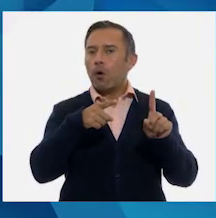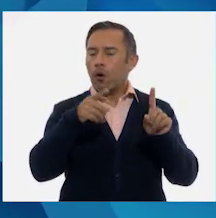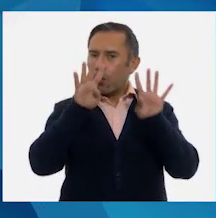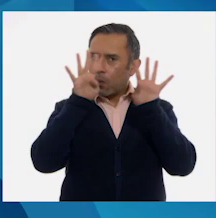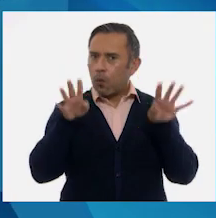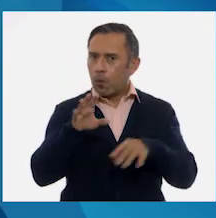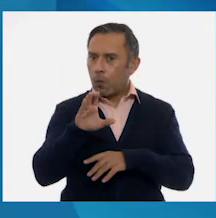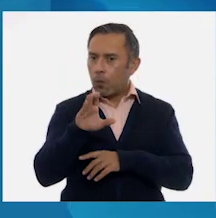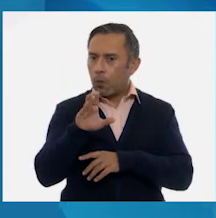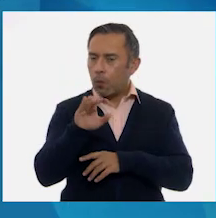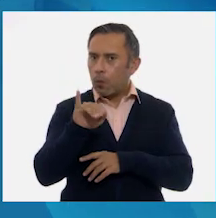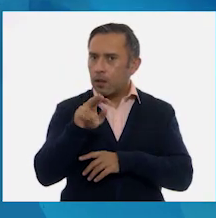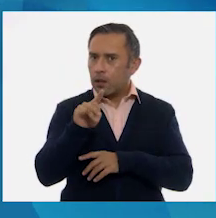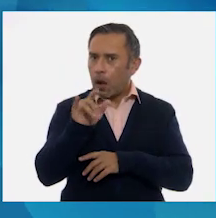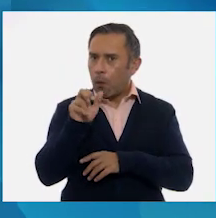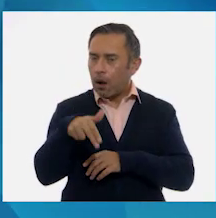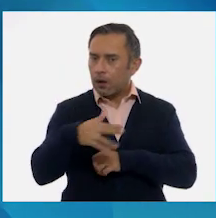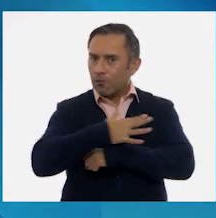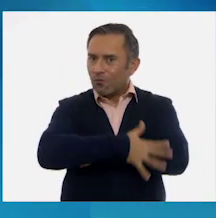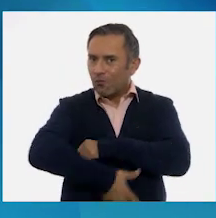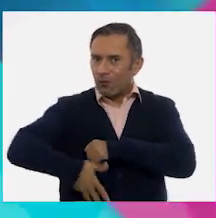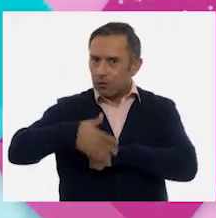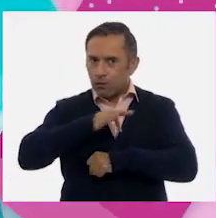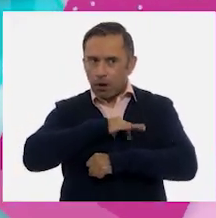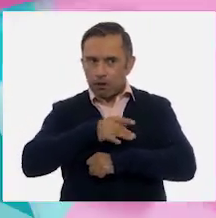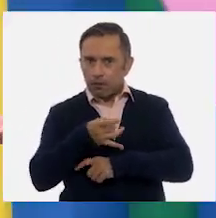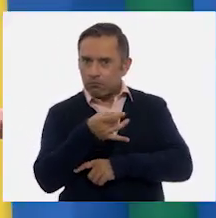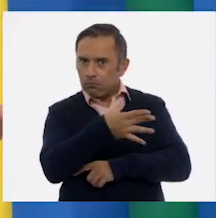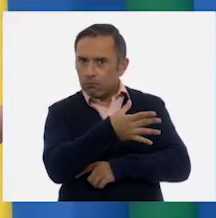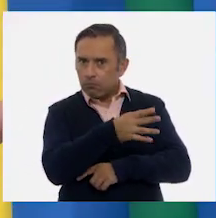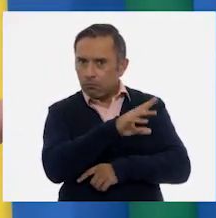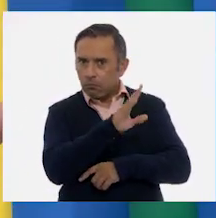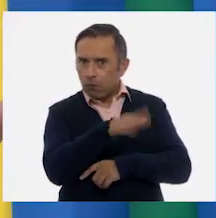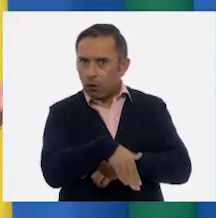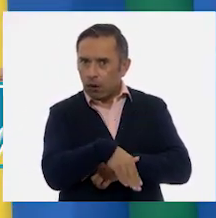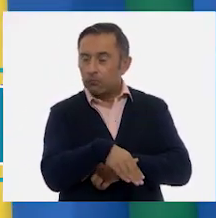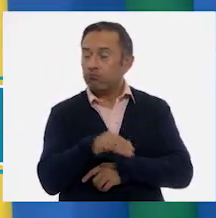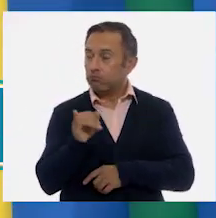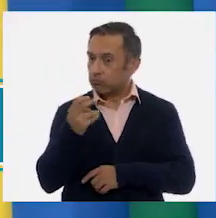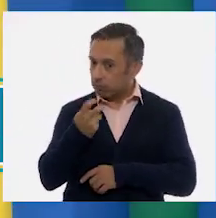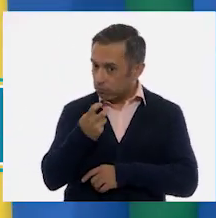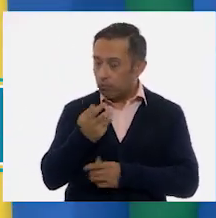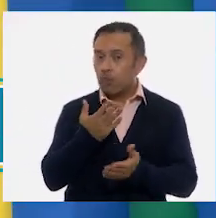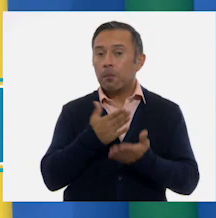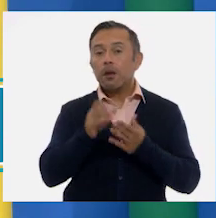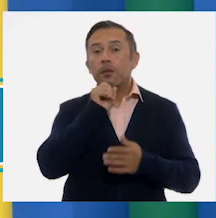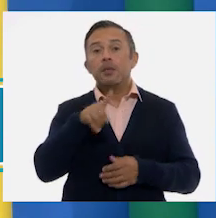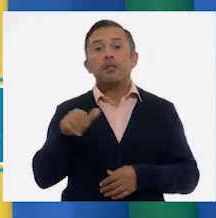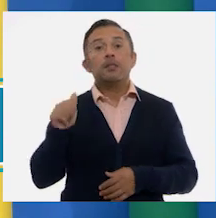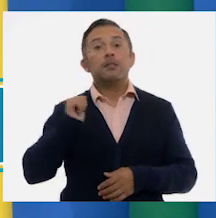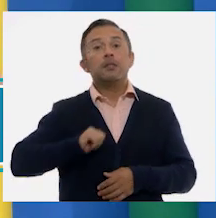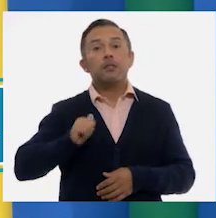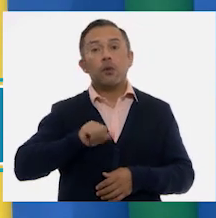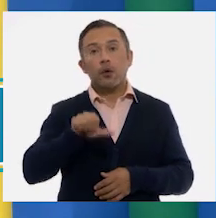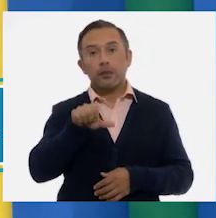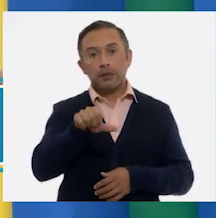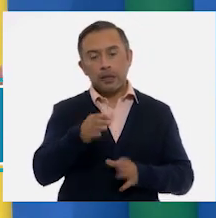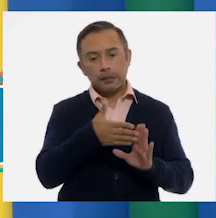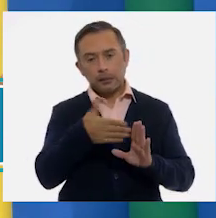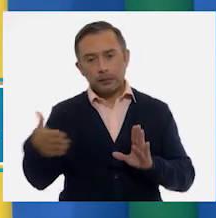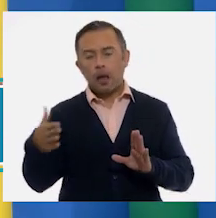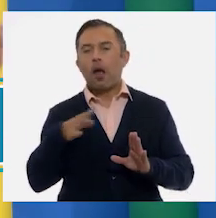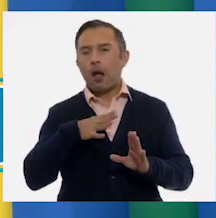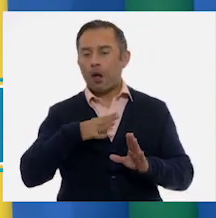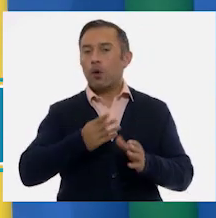¿Está hablando de esa? Y no solo esa, Juan Carlos. Además, resultó que a lo largo del siglo XVI ocurrieron varias epidemias en la